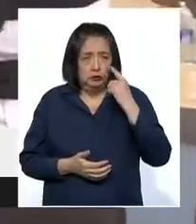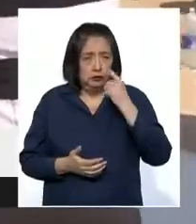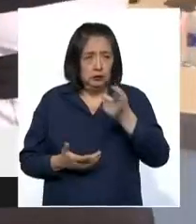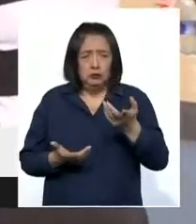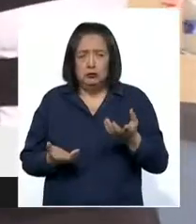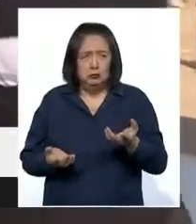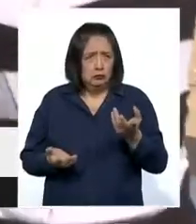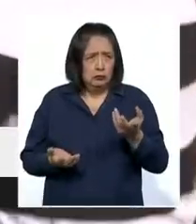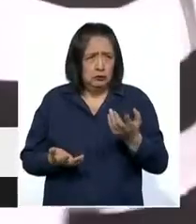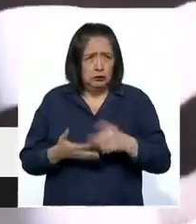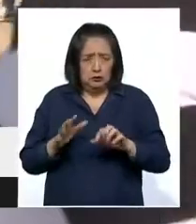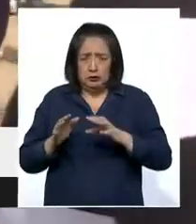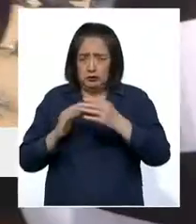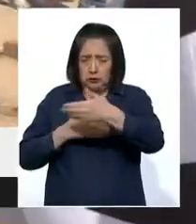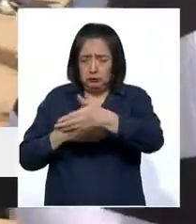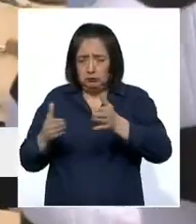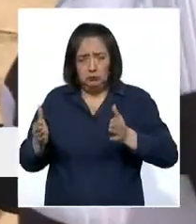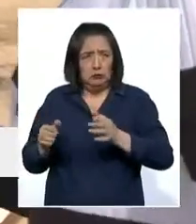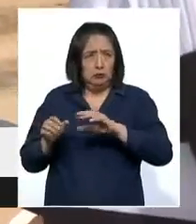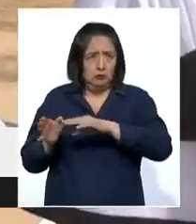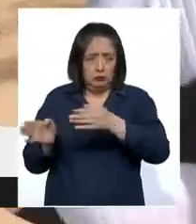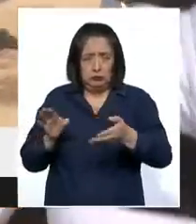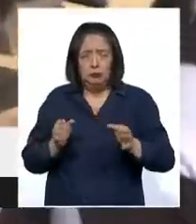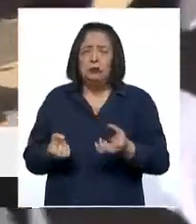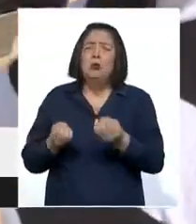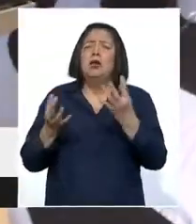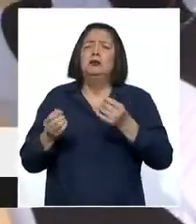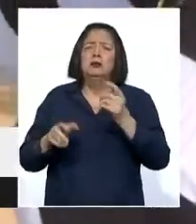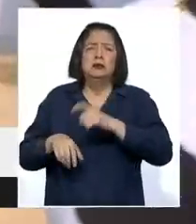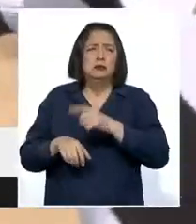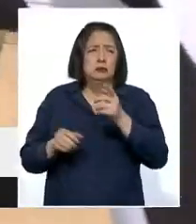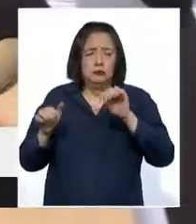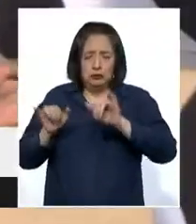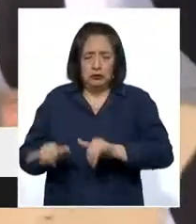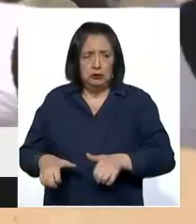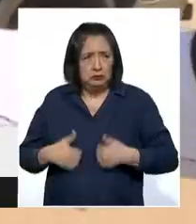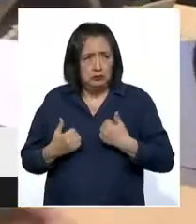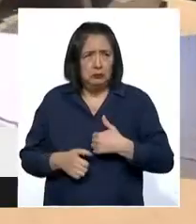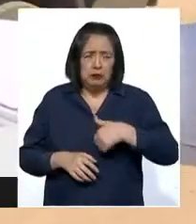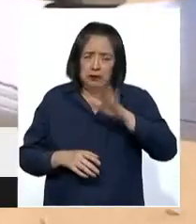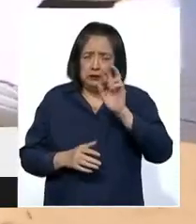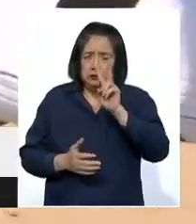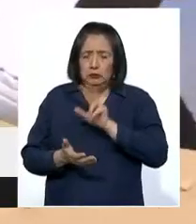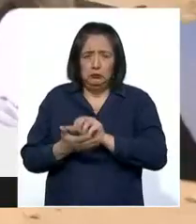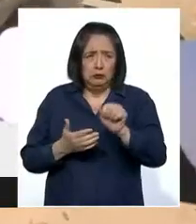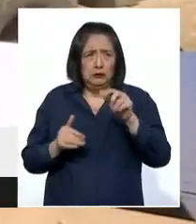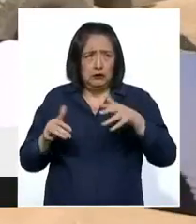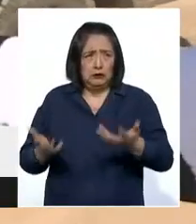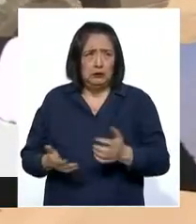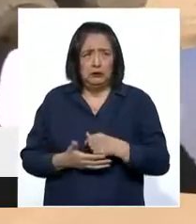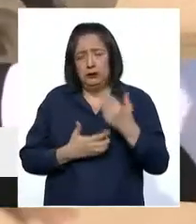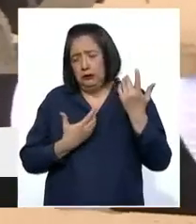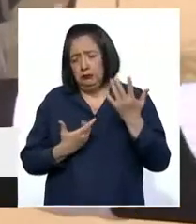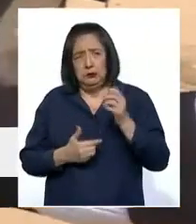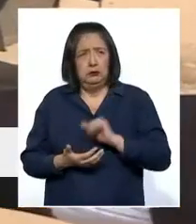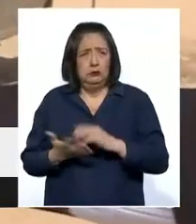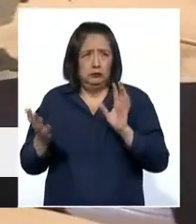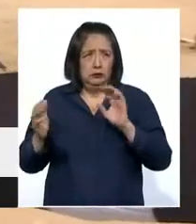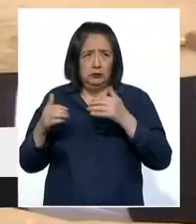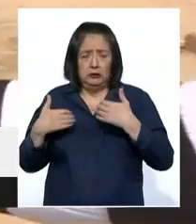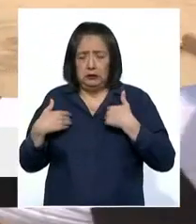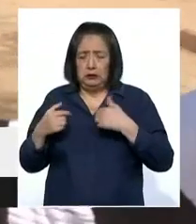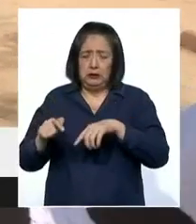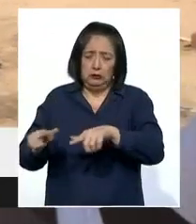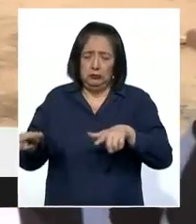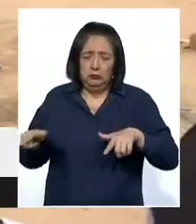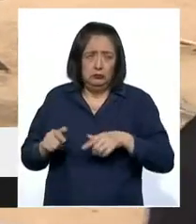está señor en su caso usted está desarmando la propiedad cuánto tiempo ha vivido acá entonces tengo más de dos meses acá esperando ganar un